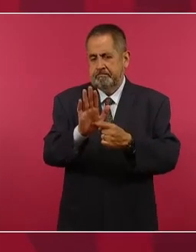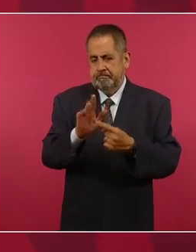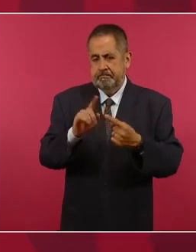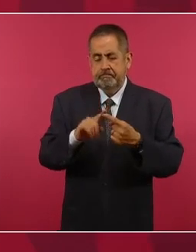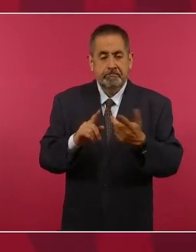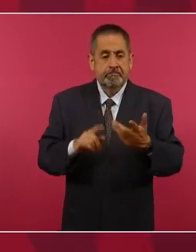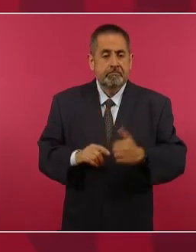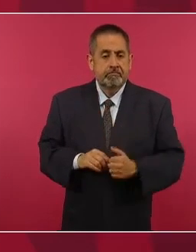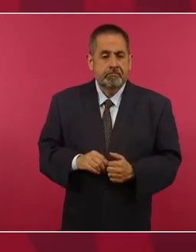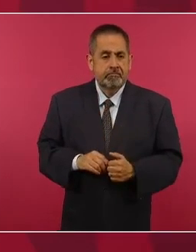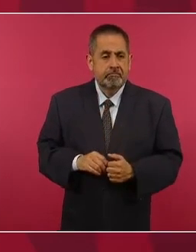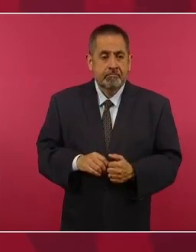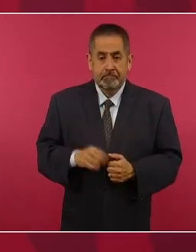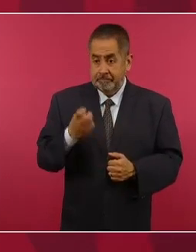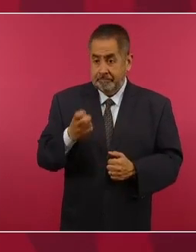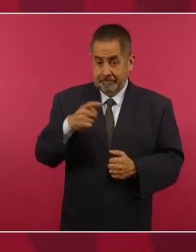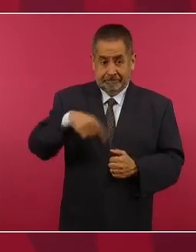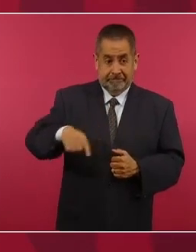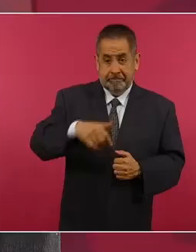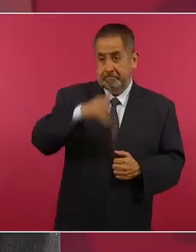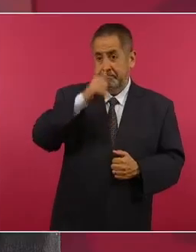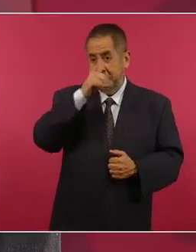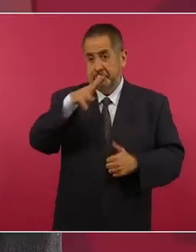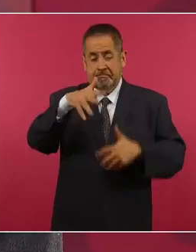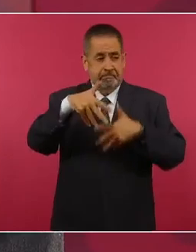no hubieron protestas